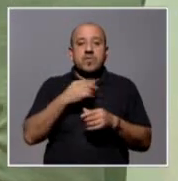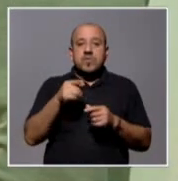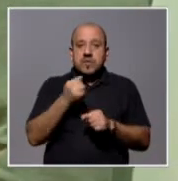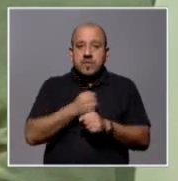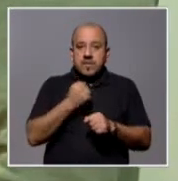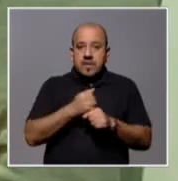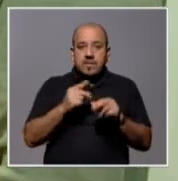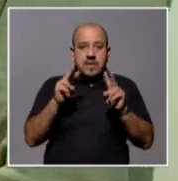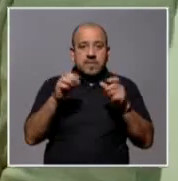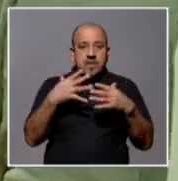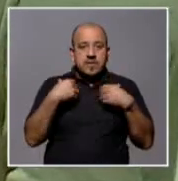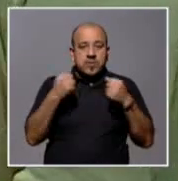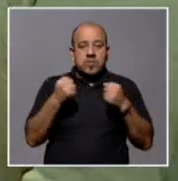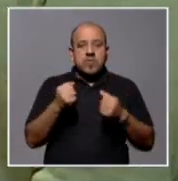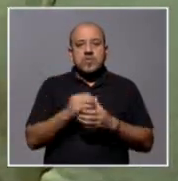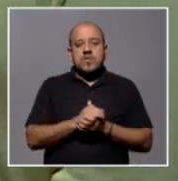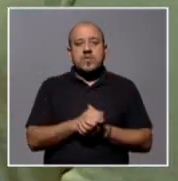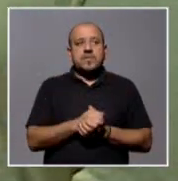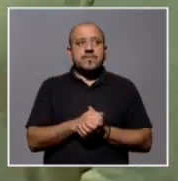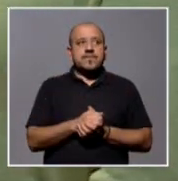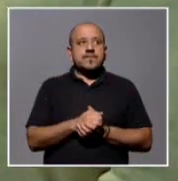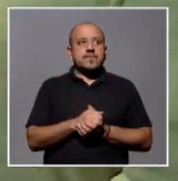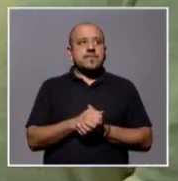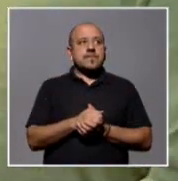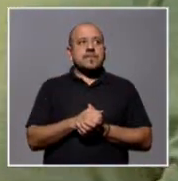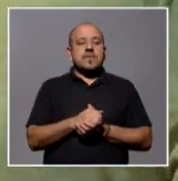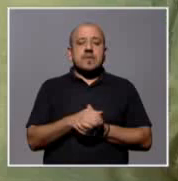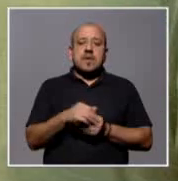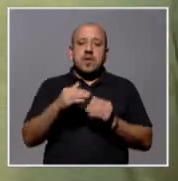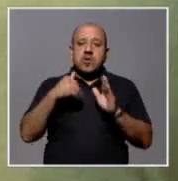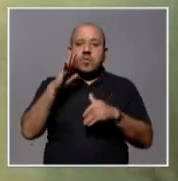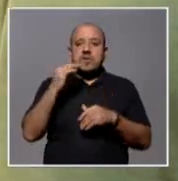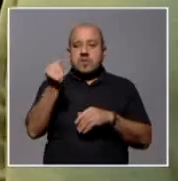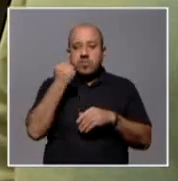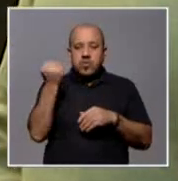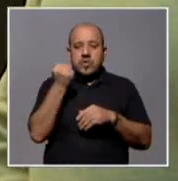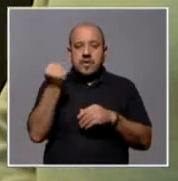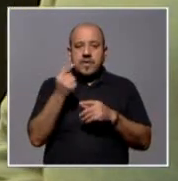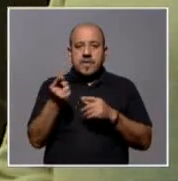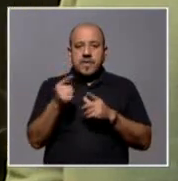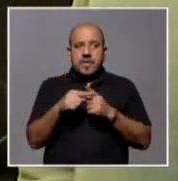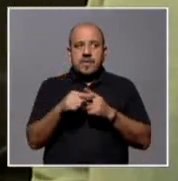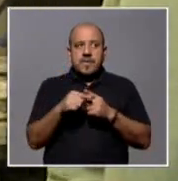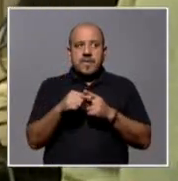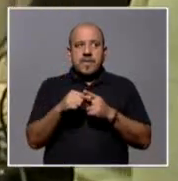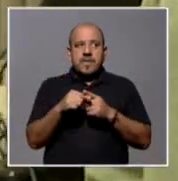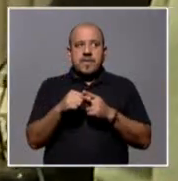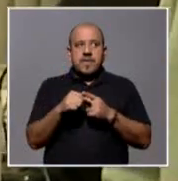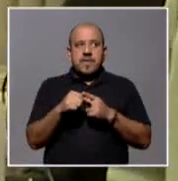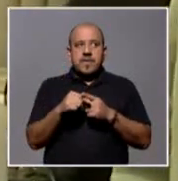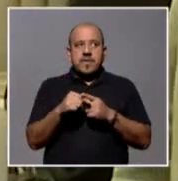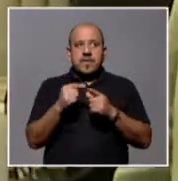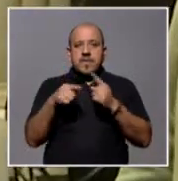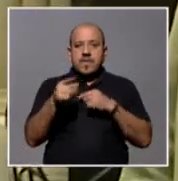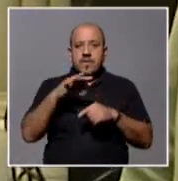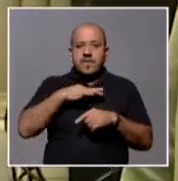para la salud, que es lo que está de fondo? Bueno, lo más importante de eso es analizar la diversidad de los